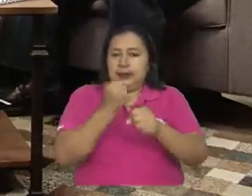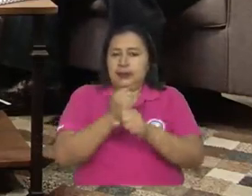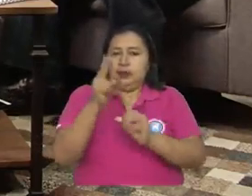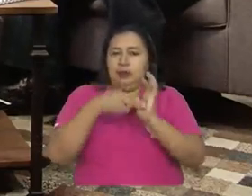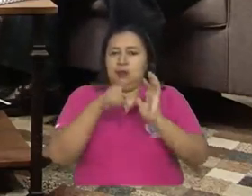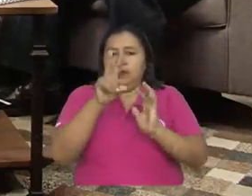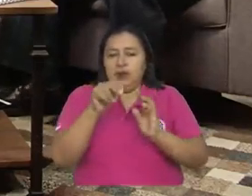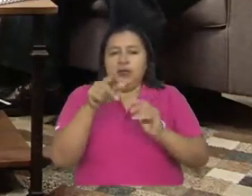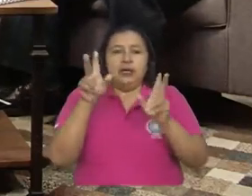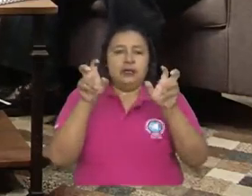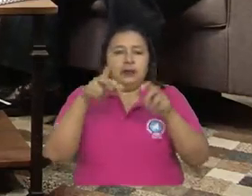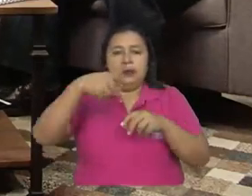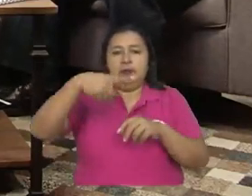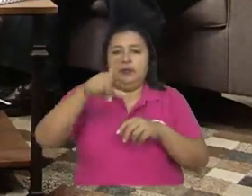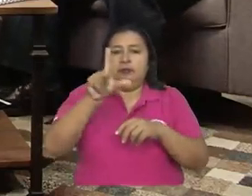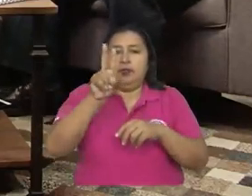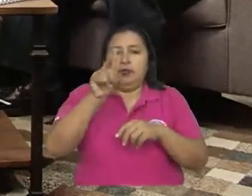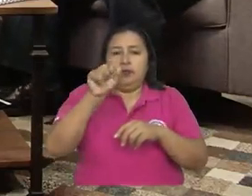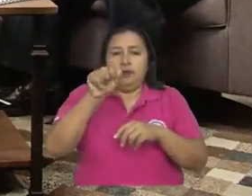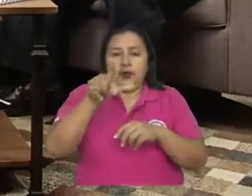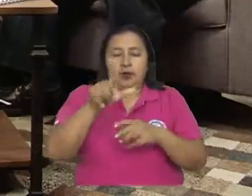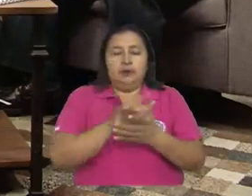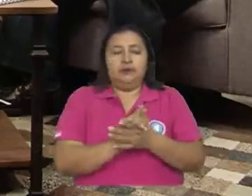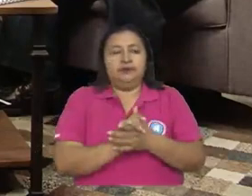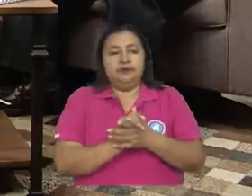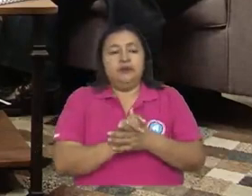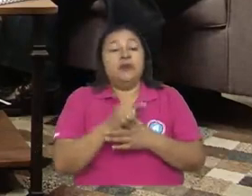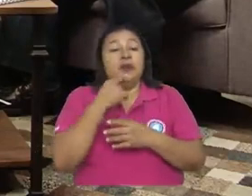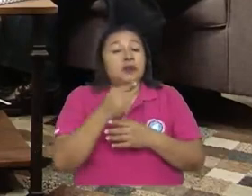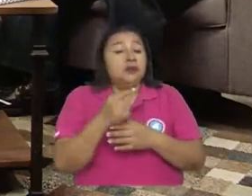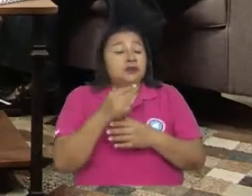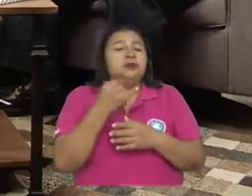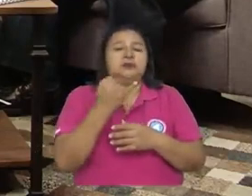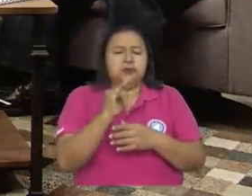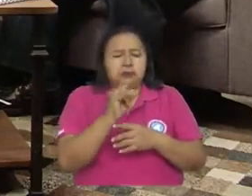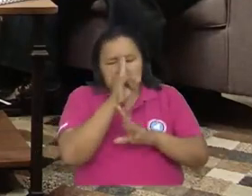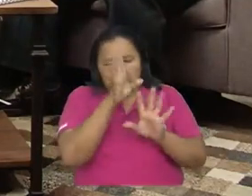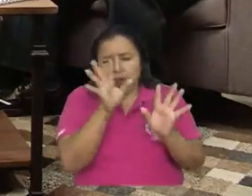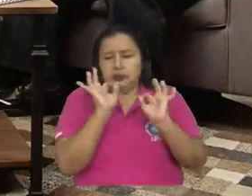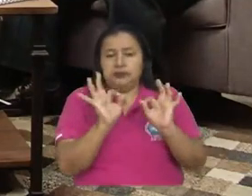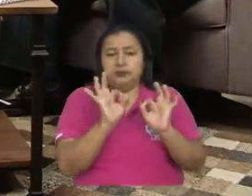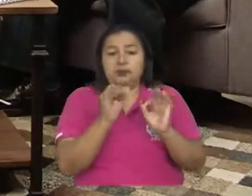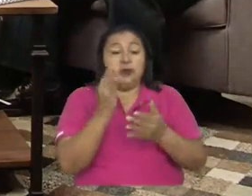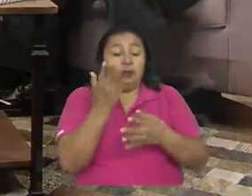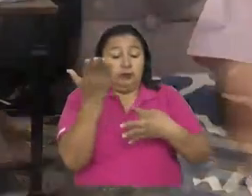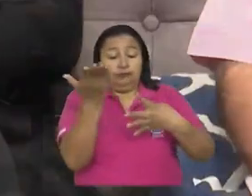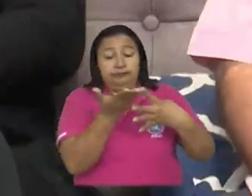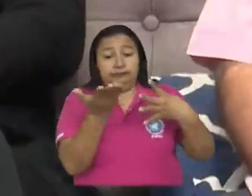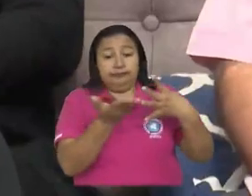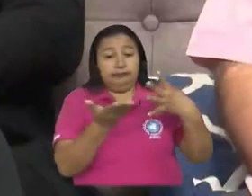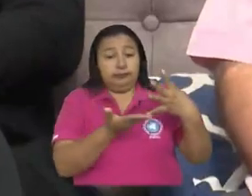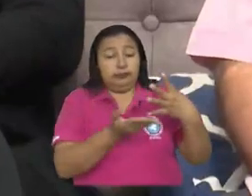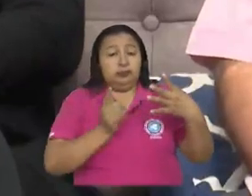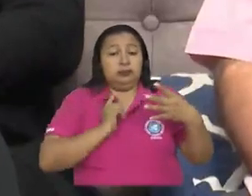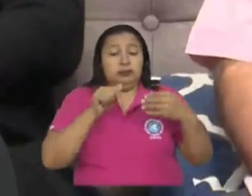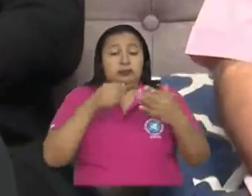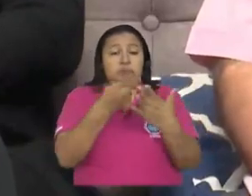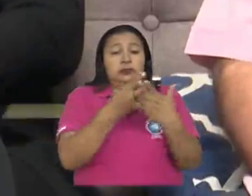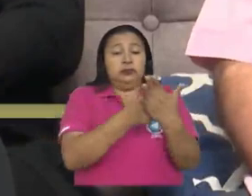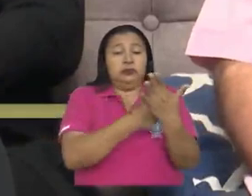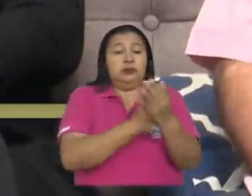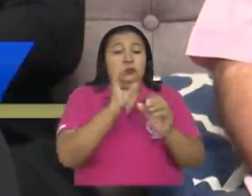línea de trabajo para el 2020. Claro que sí. Los componentes principales que se estructura nuestro presupuesto